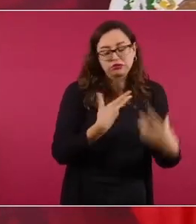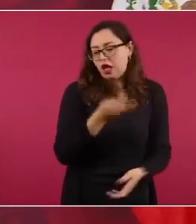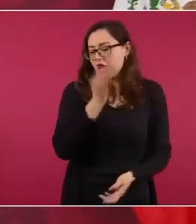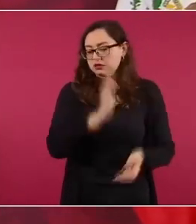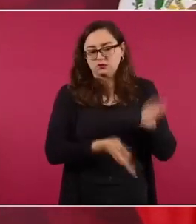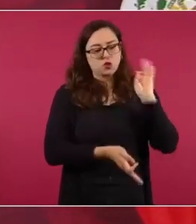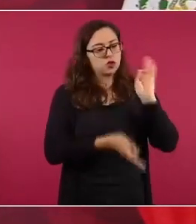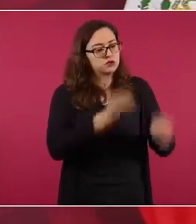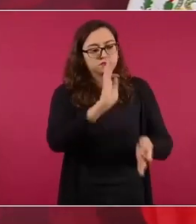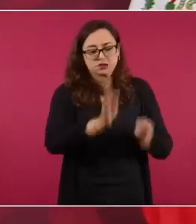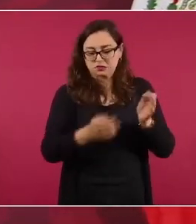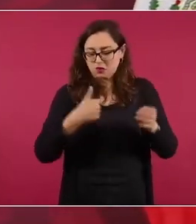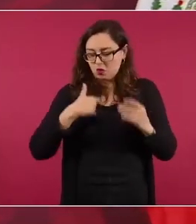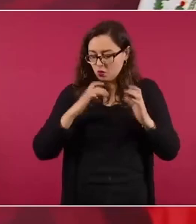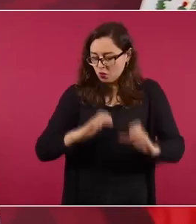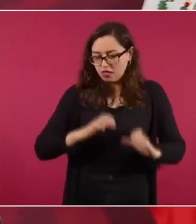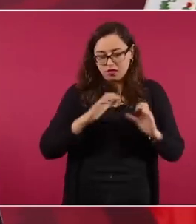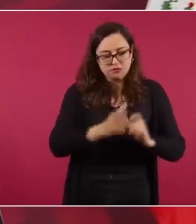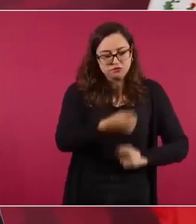y tengo que cuidarme.